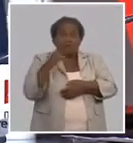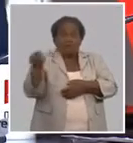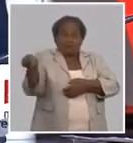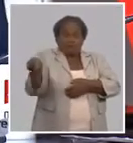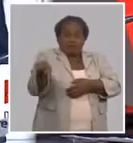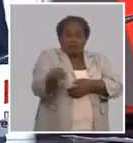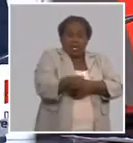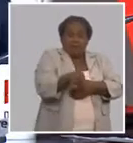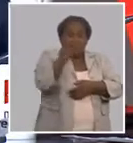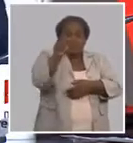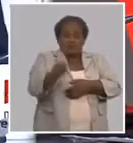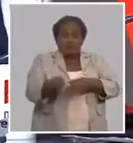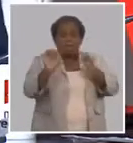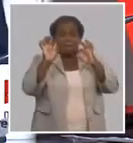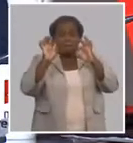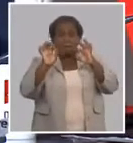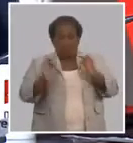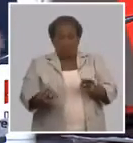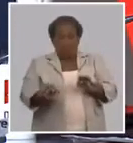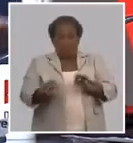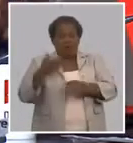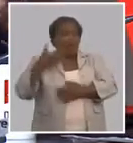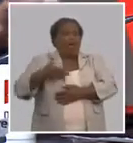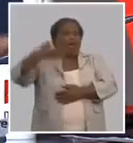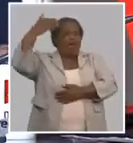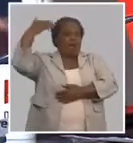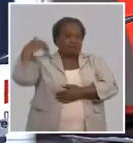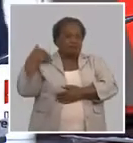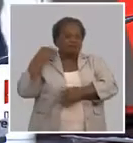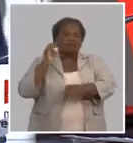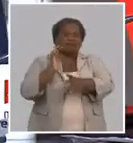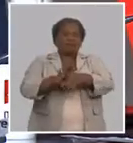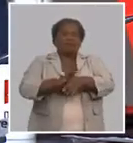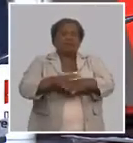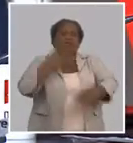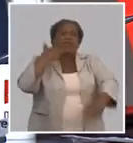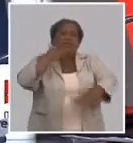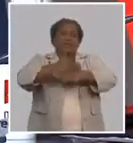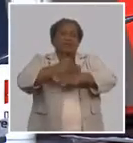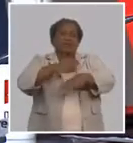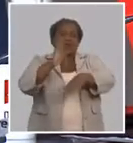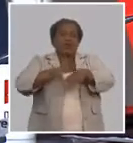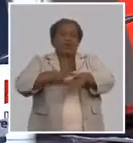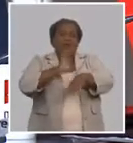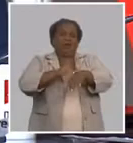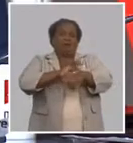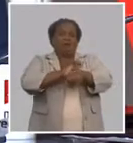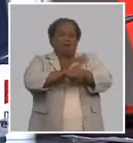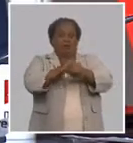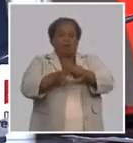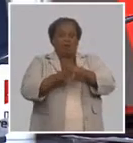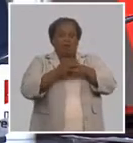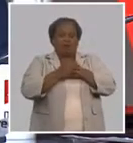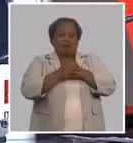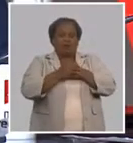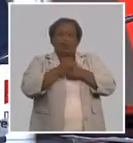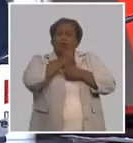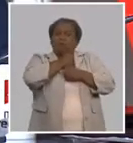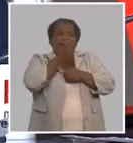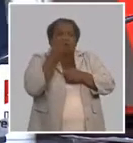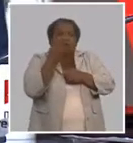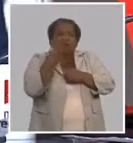es el mismo que trasladaba antes que comenzaron las limitaciones por la pandemia no quiero profundizar